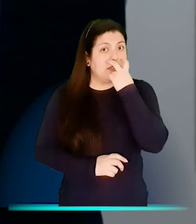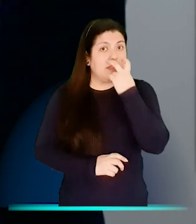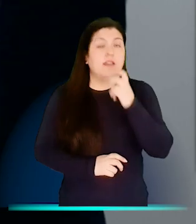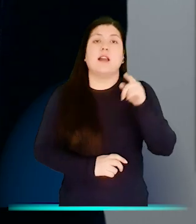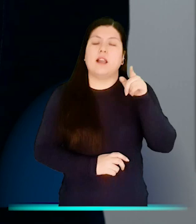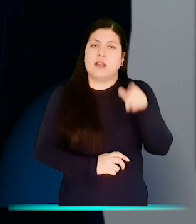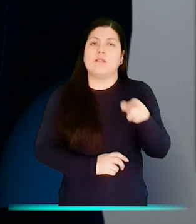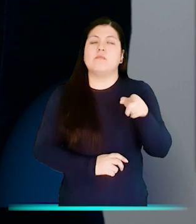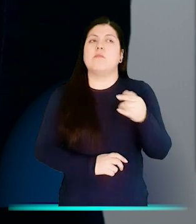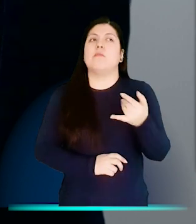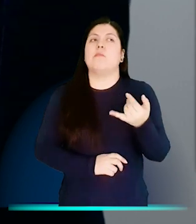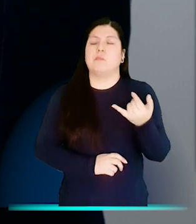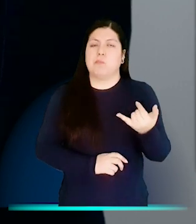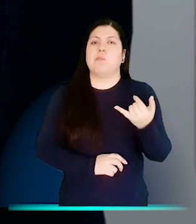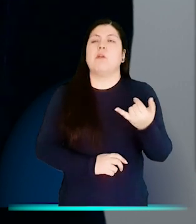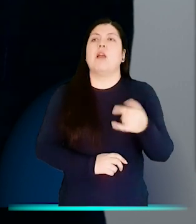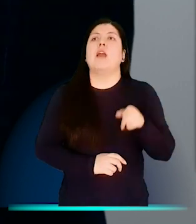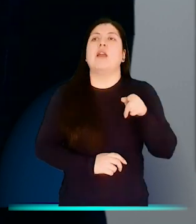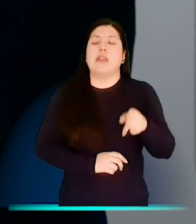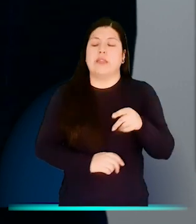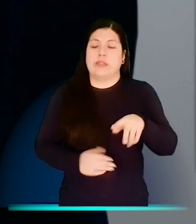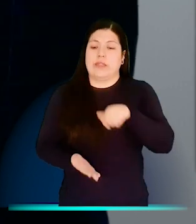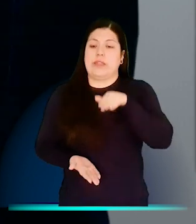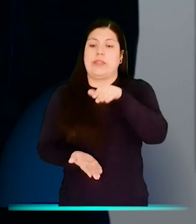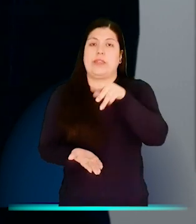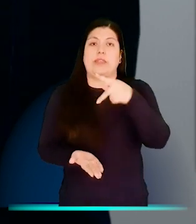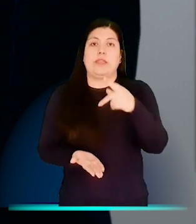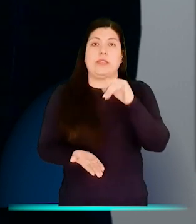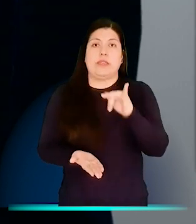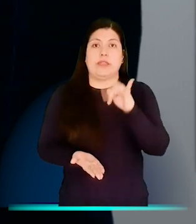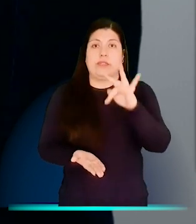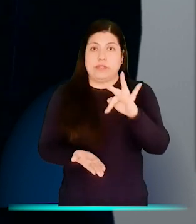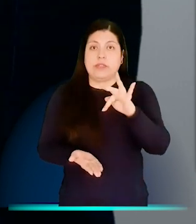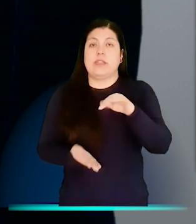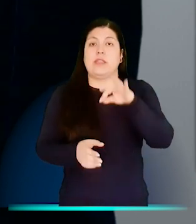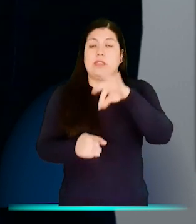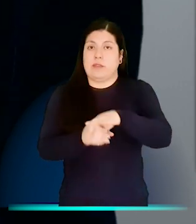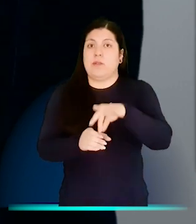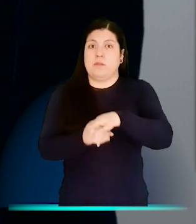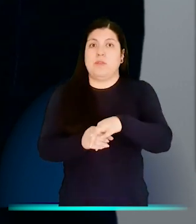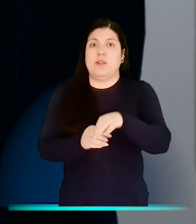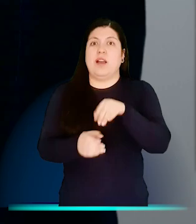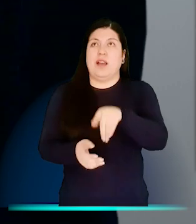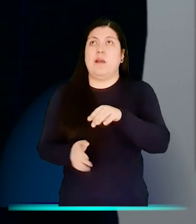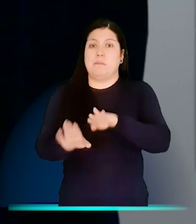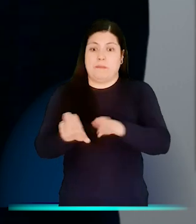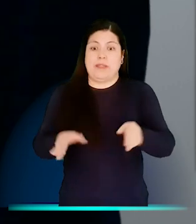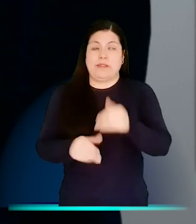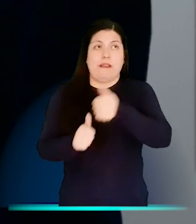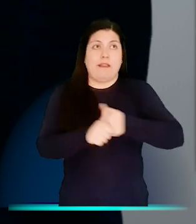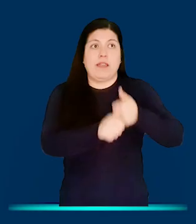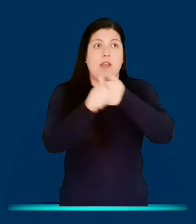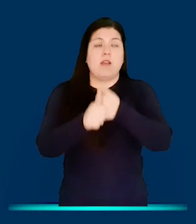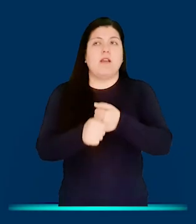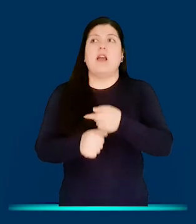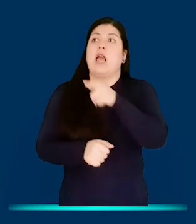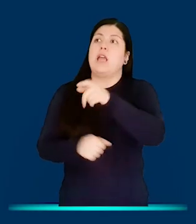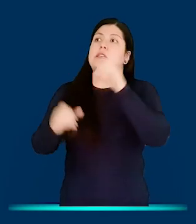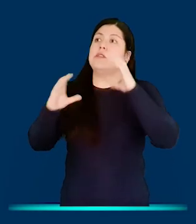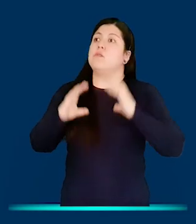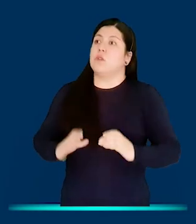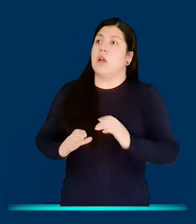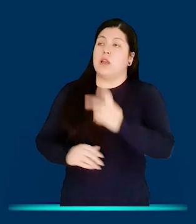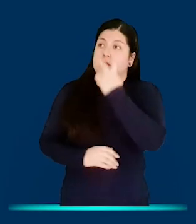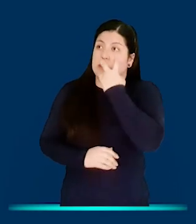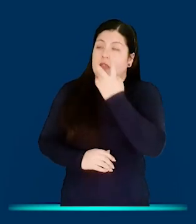visual, vamos a tener dentro de los kits de los puestos de votación la posibilidad de darle al ciudadano que tiene esa